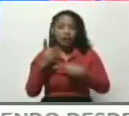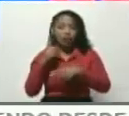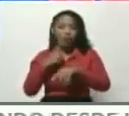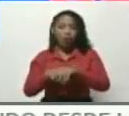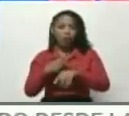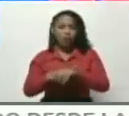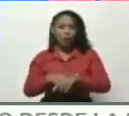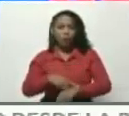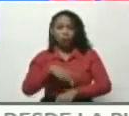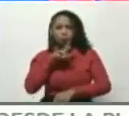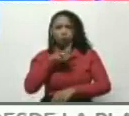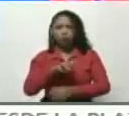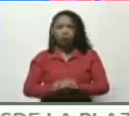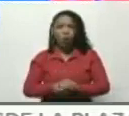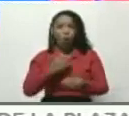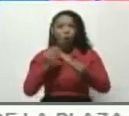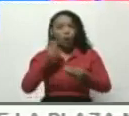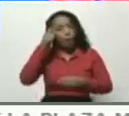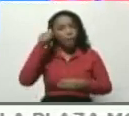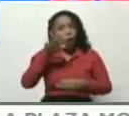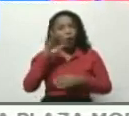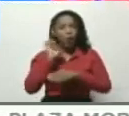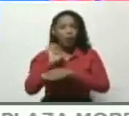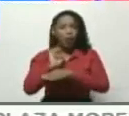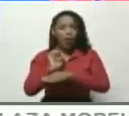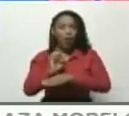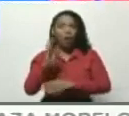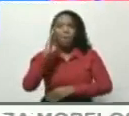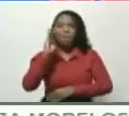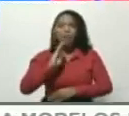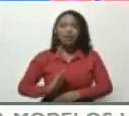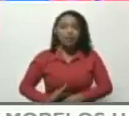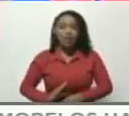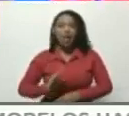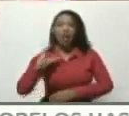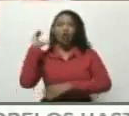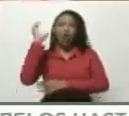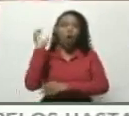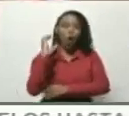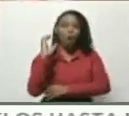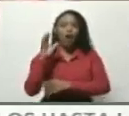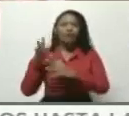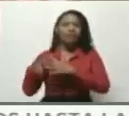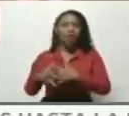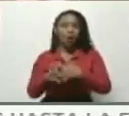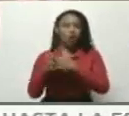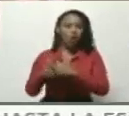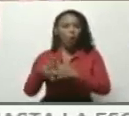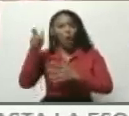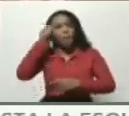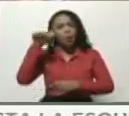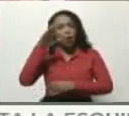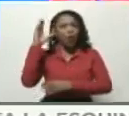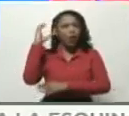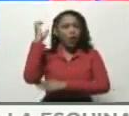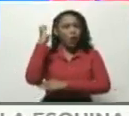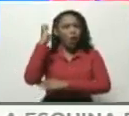tan terribles como el pueblo de Ecuador, de Brasil, de Colombia, de los Estados Unidos, pueblos